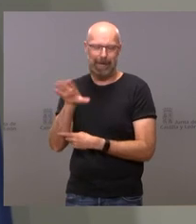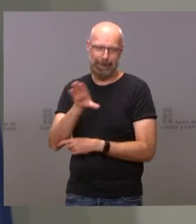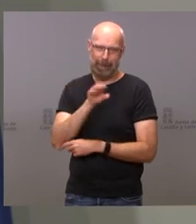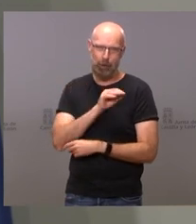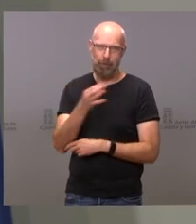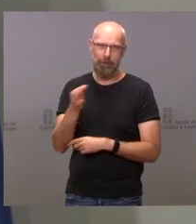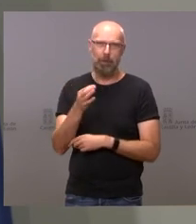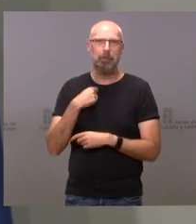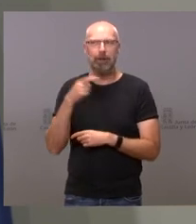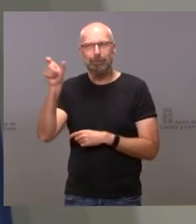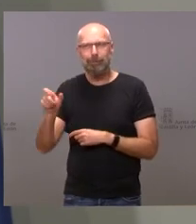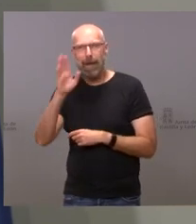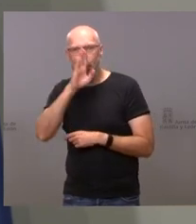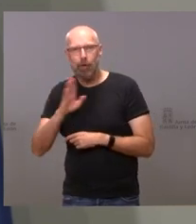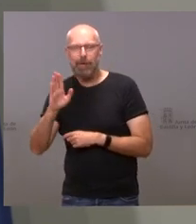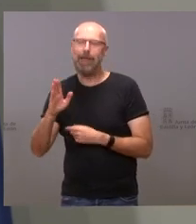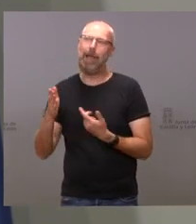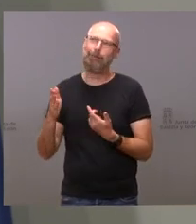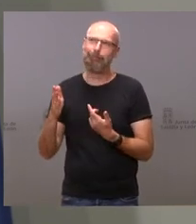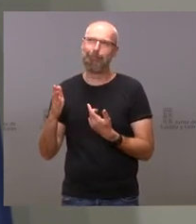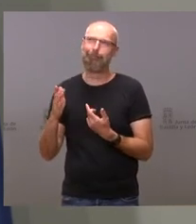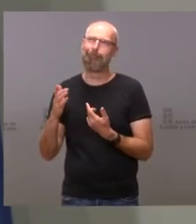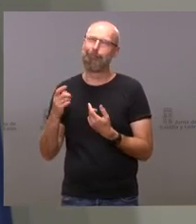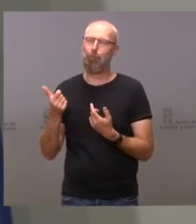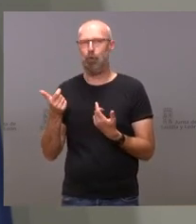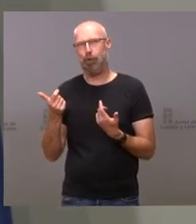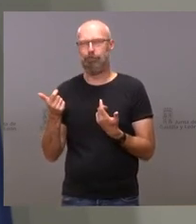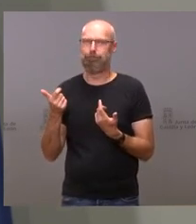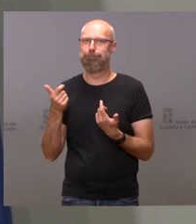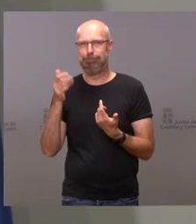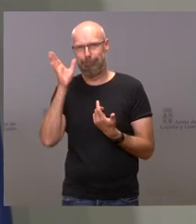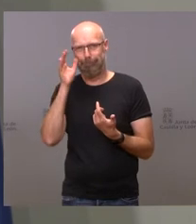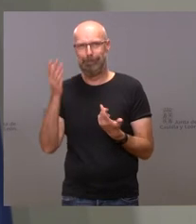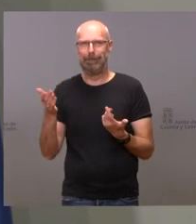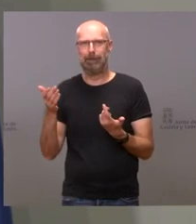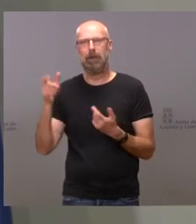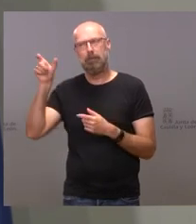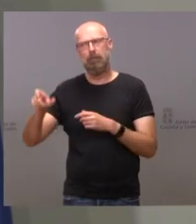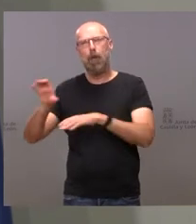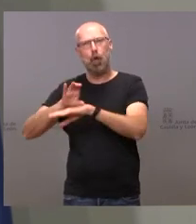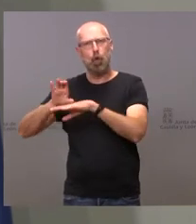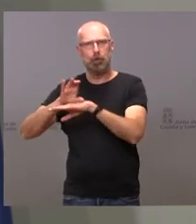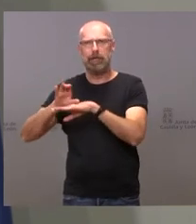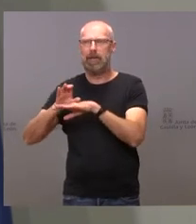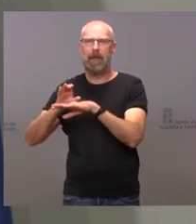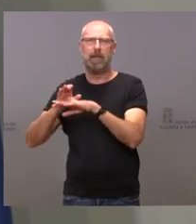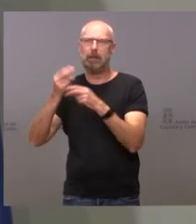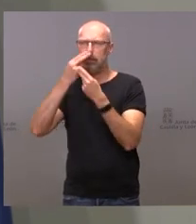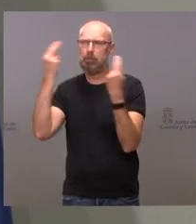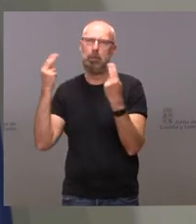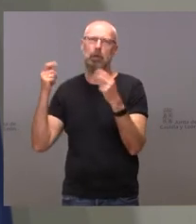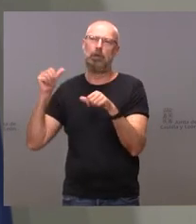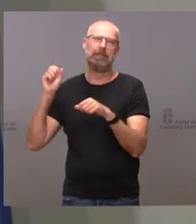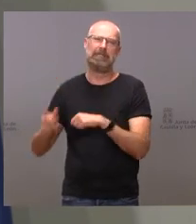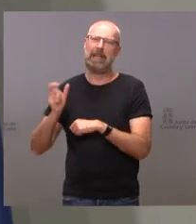está escondida es un poquito fuerte, ¿eh? Quiero decir, es la consejera probablemente que más ha comparecido en los medios, en